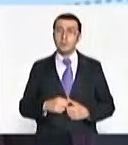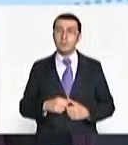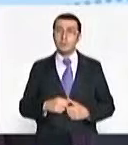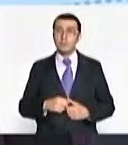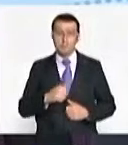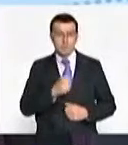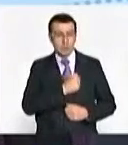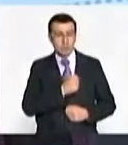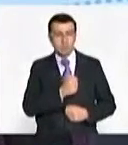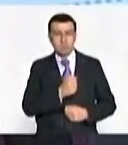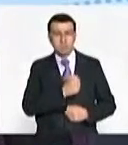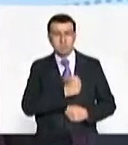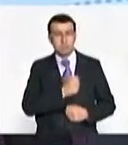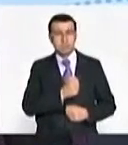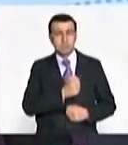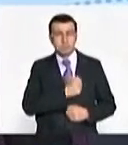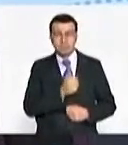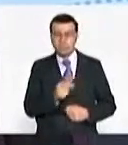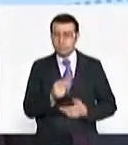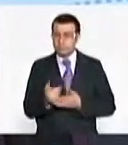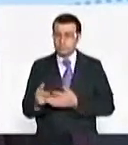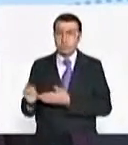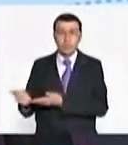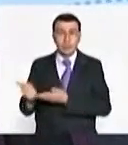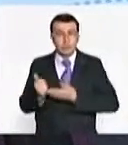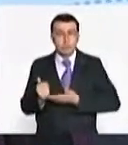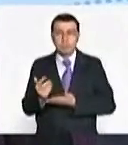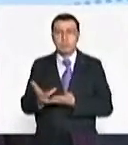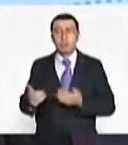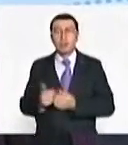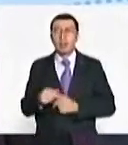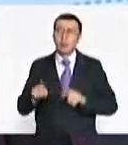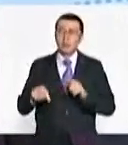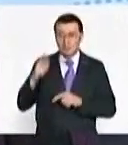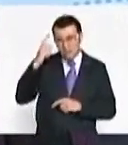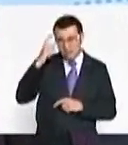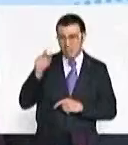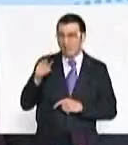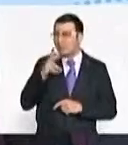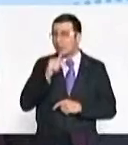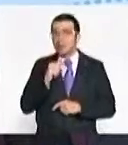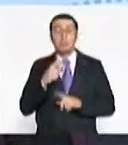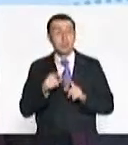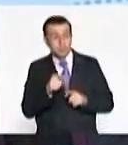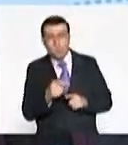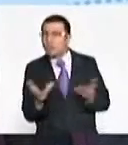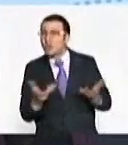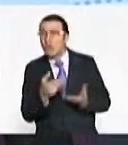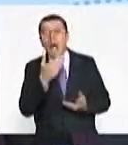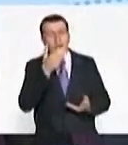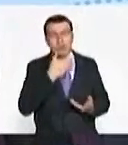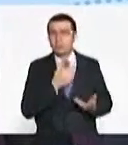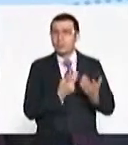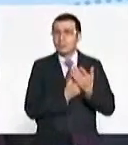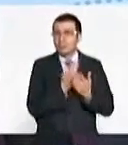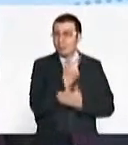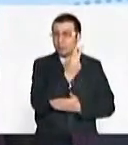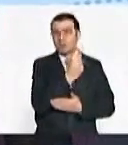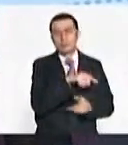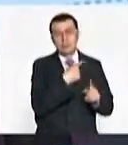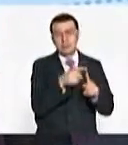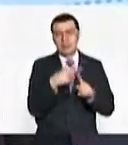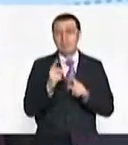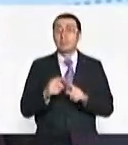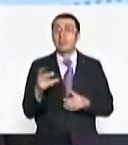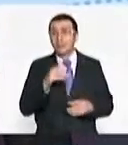cardíaca. Y muchas veces nos olvidamos de que estos elementos que generalmente están es en las frutas y en las verduras y como reiteramos en